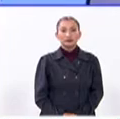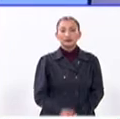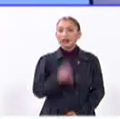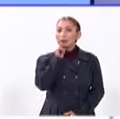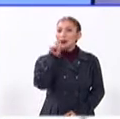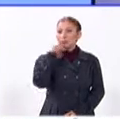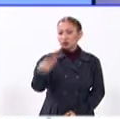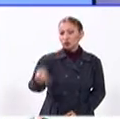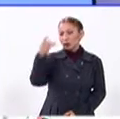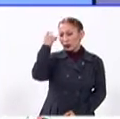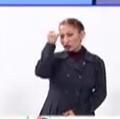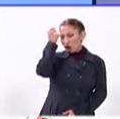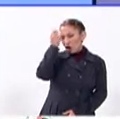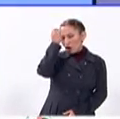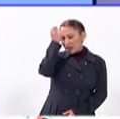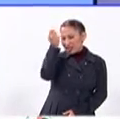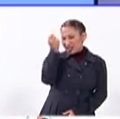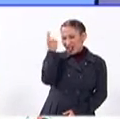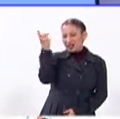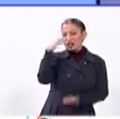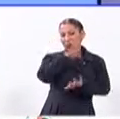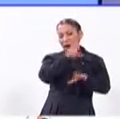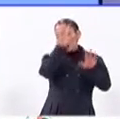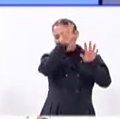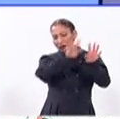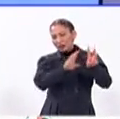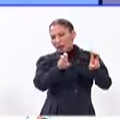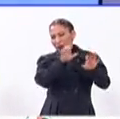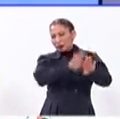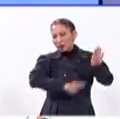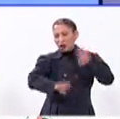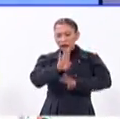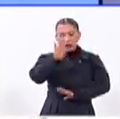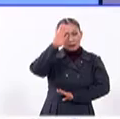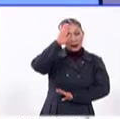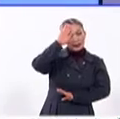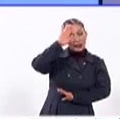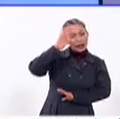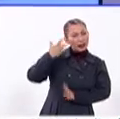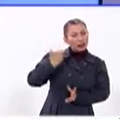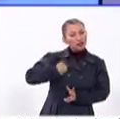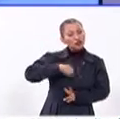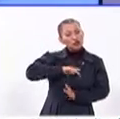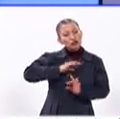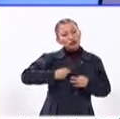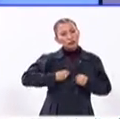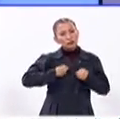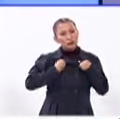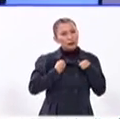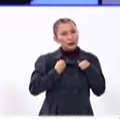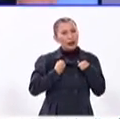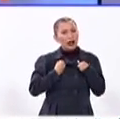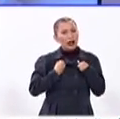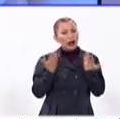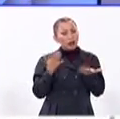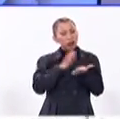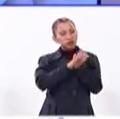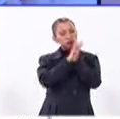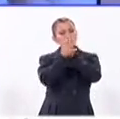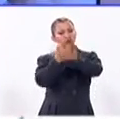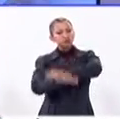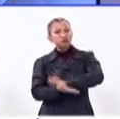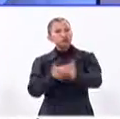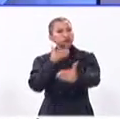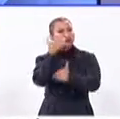Además de sus teorías, reflexionar sobre la biología, reflexionar sobre nuestra forma de vida, nuestra evolución,